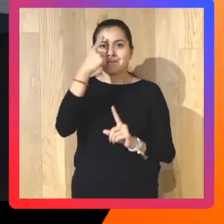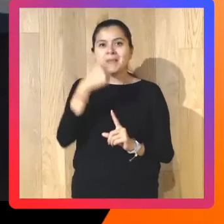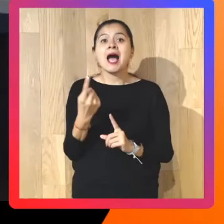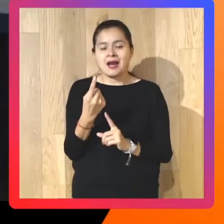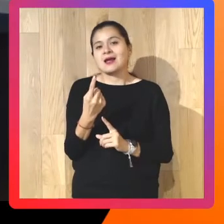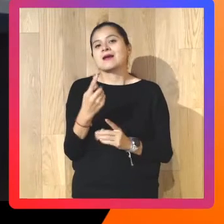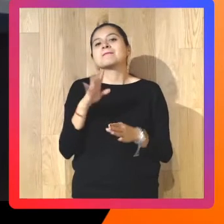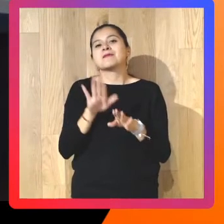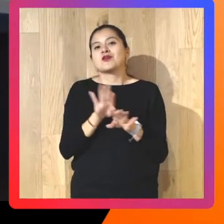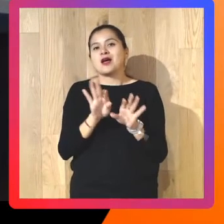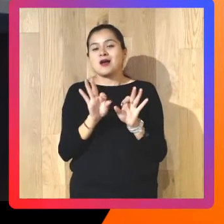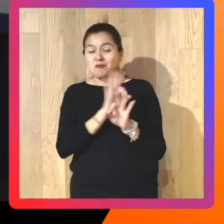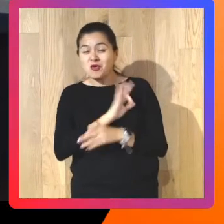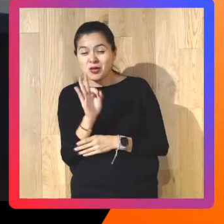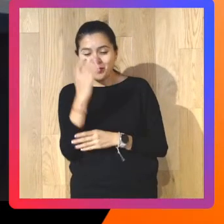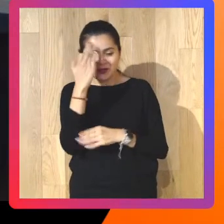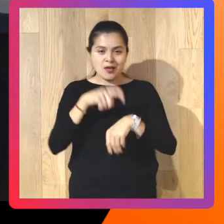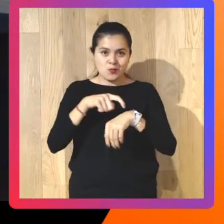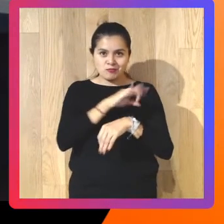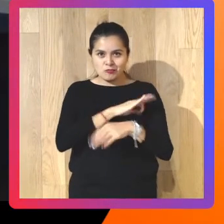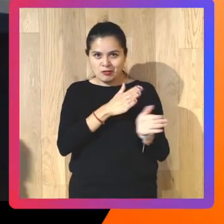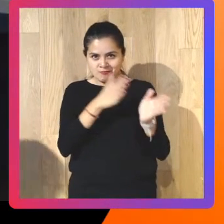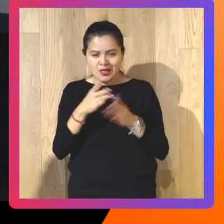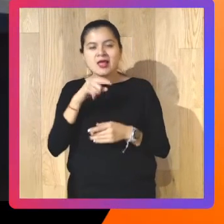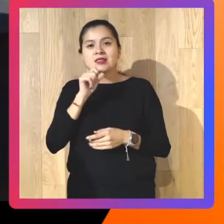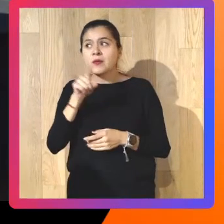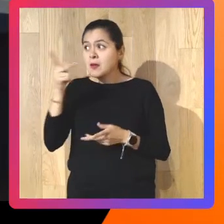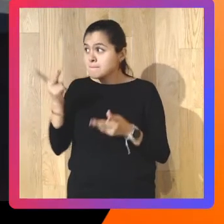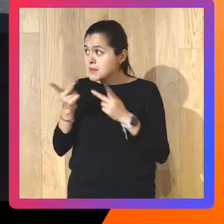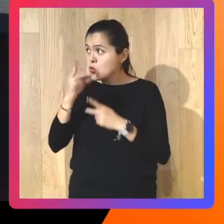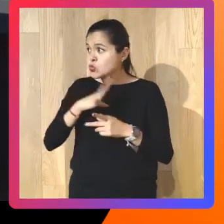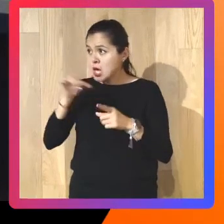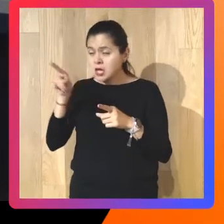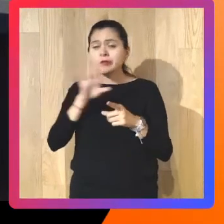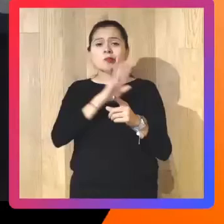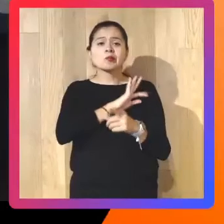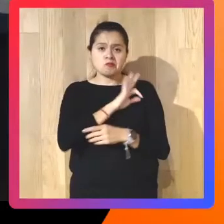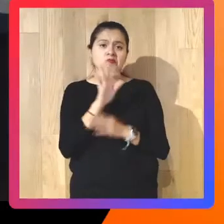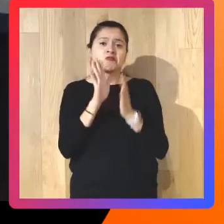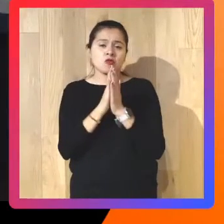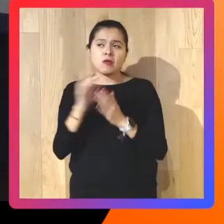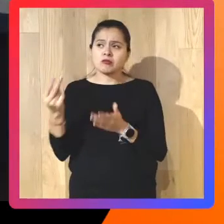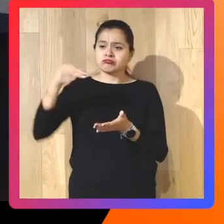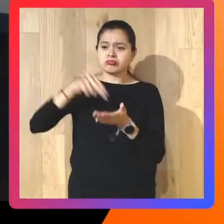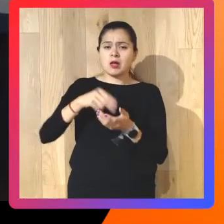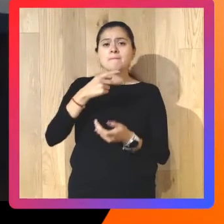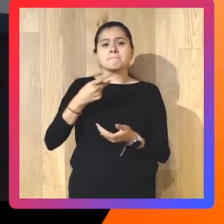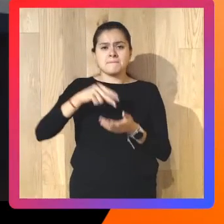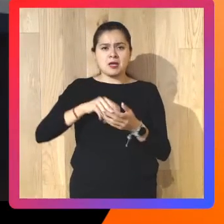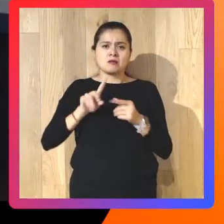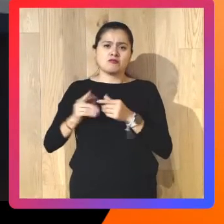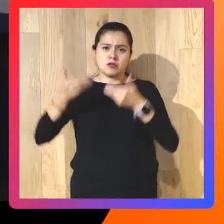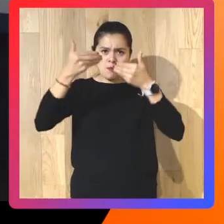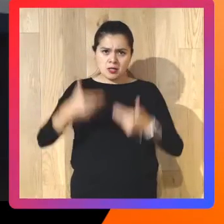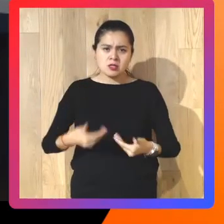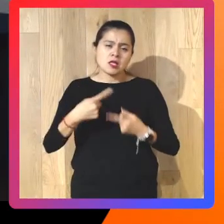pues, tratar de ajustarnos un poquito a los tiempos. Así que si alguien tiene una pregunta, por favor se presenta, hace su pregunta y se